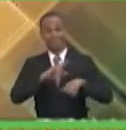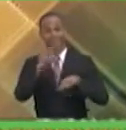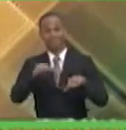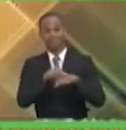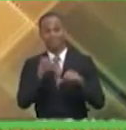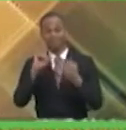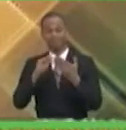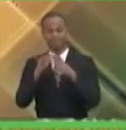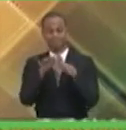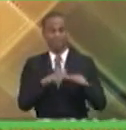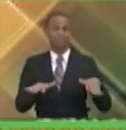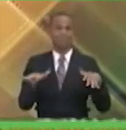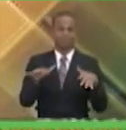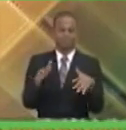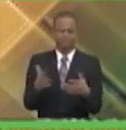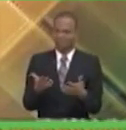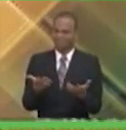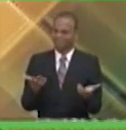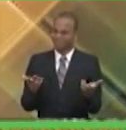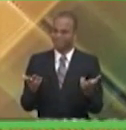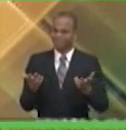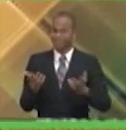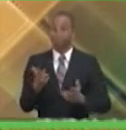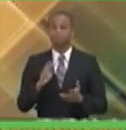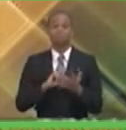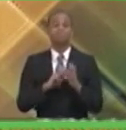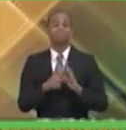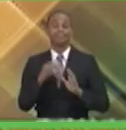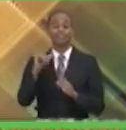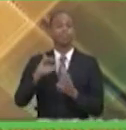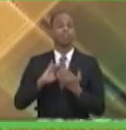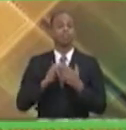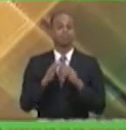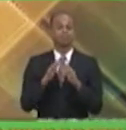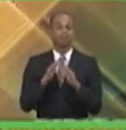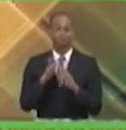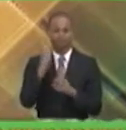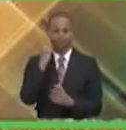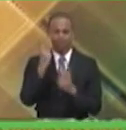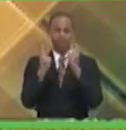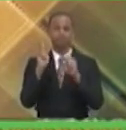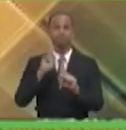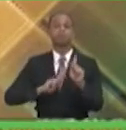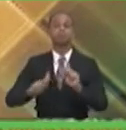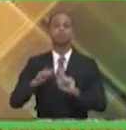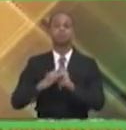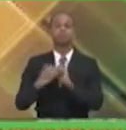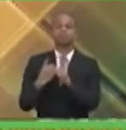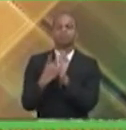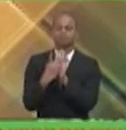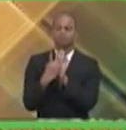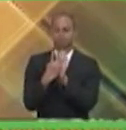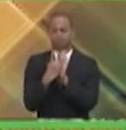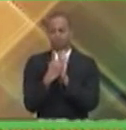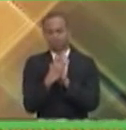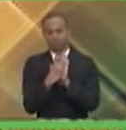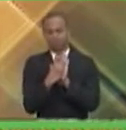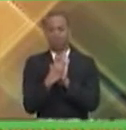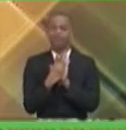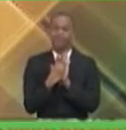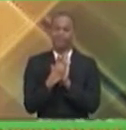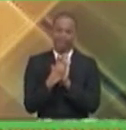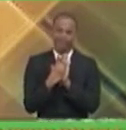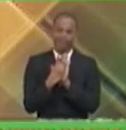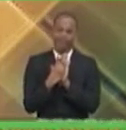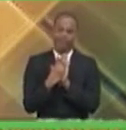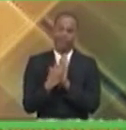comunidades. Es decir, que estas comunidades ven a la persona con discapacidad como parte, que es lo que